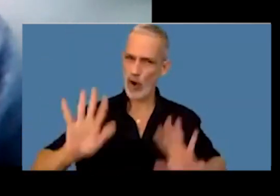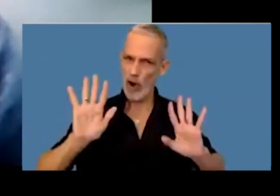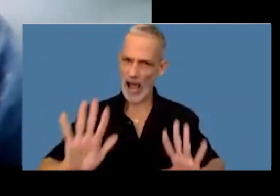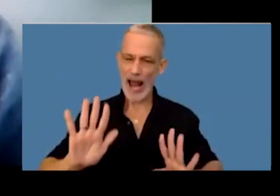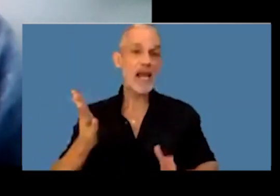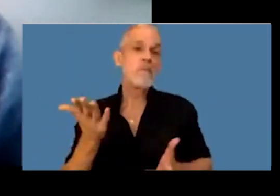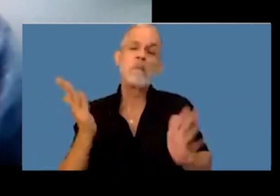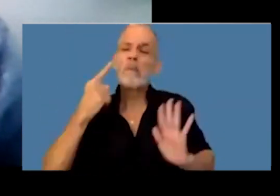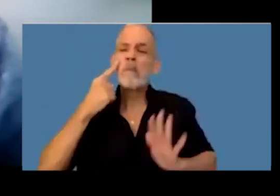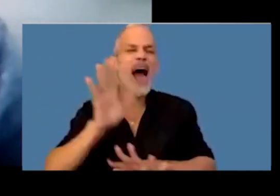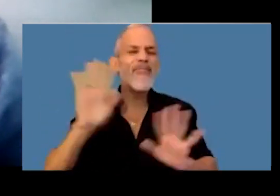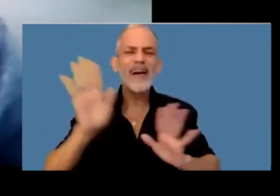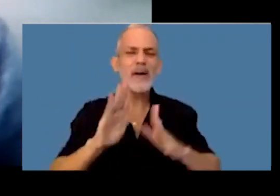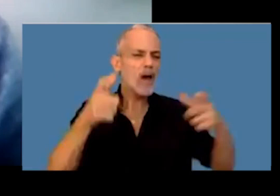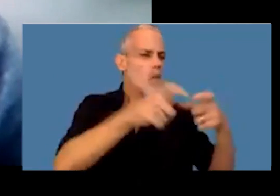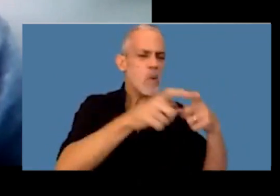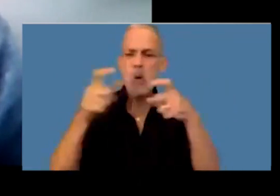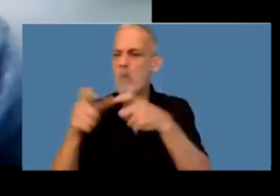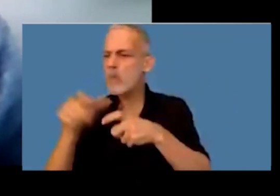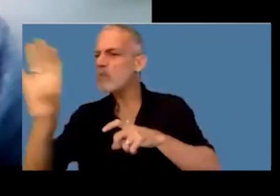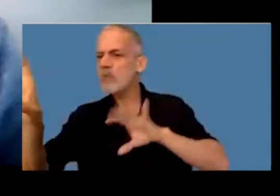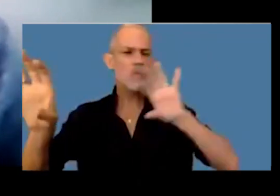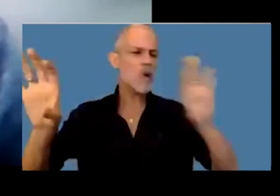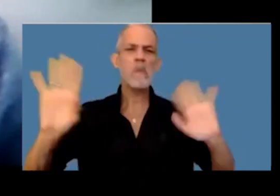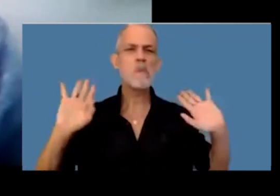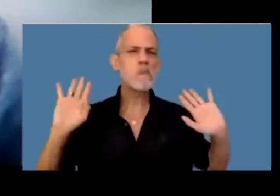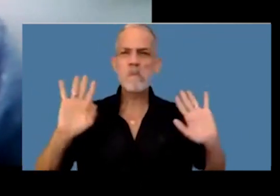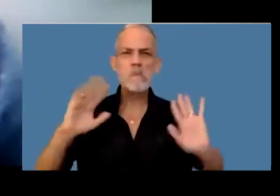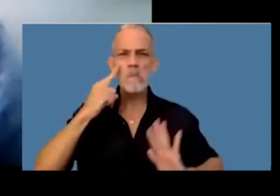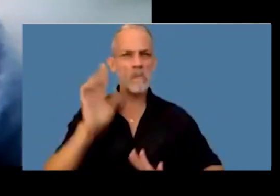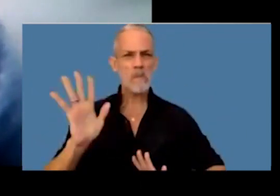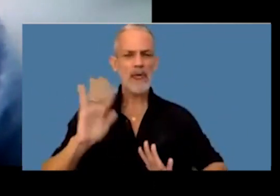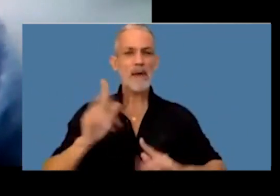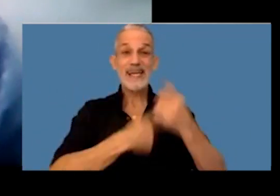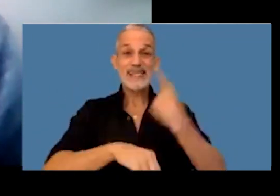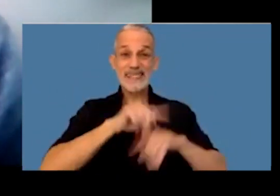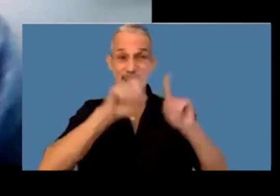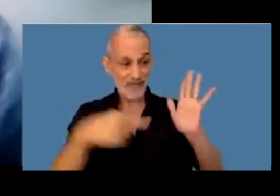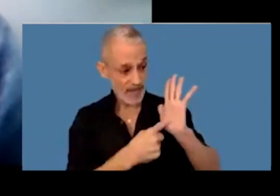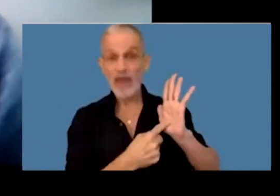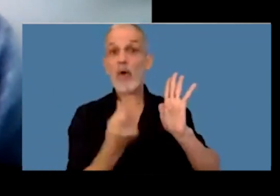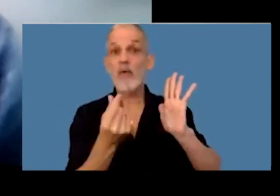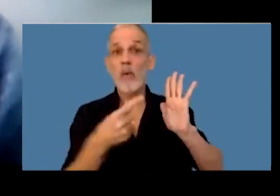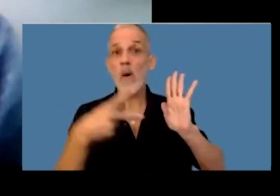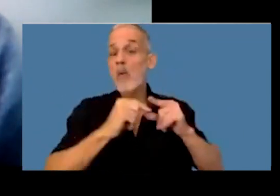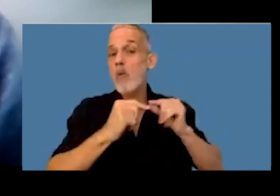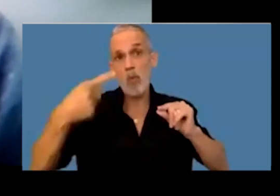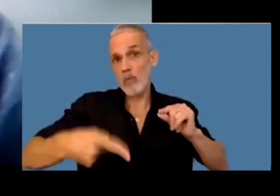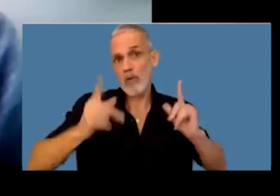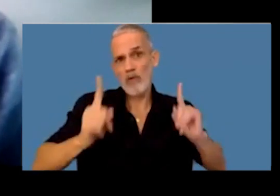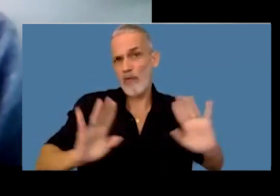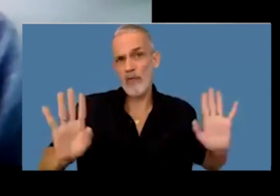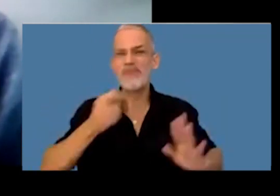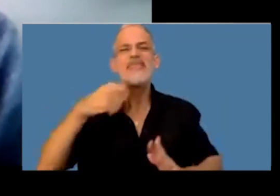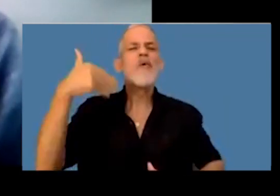independientemente de la Junta Evaluadora que lo emita, ¿sí? ese certificado único de discapacidad tiene vigencia. Obviamente que si en el